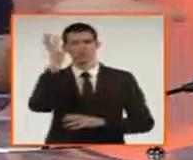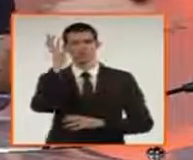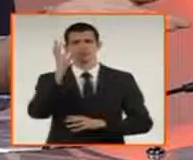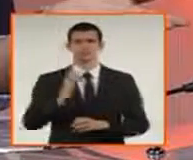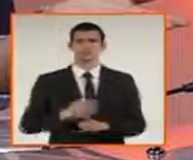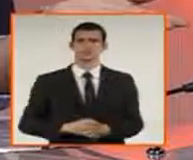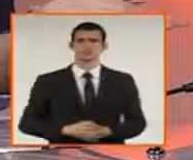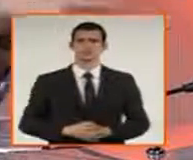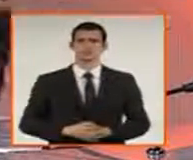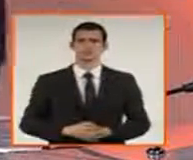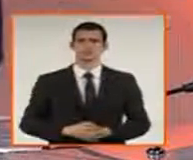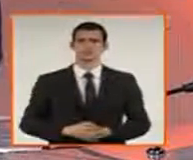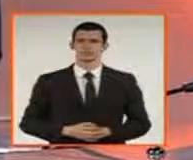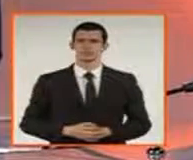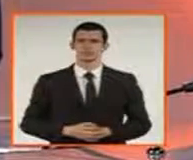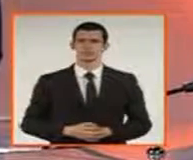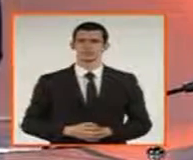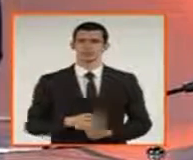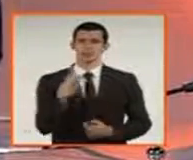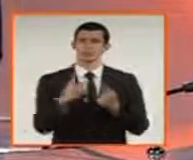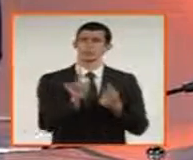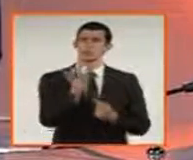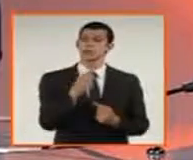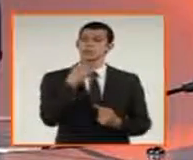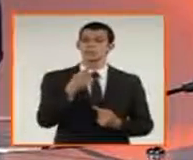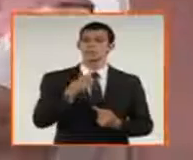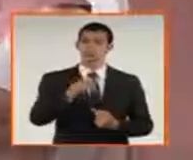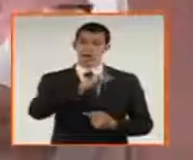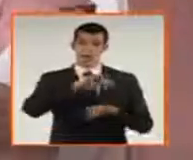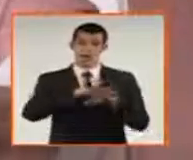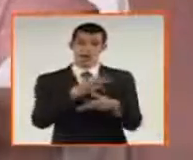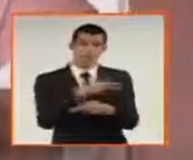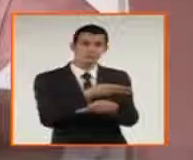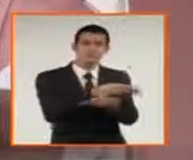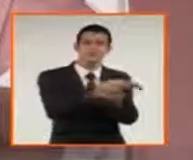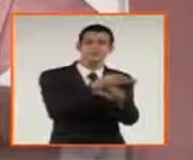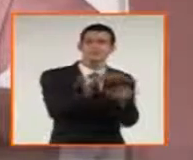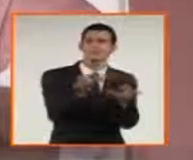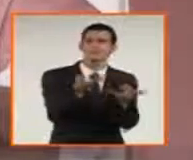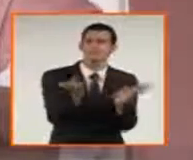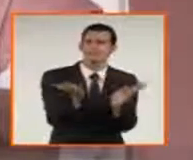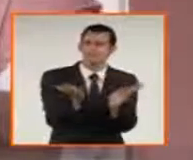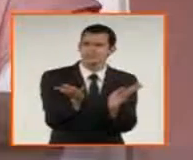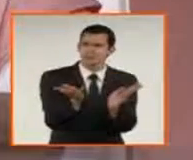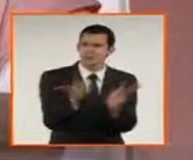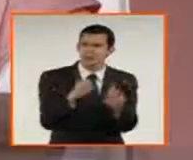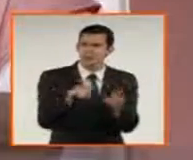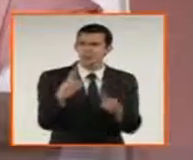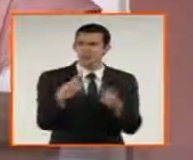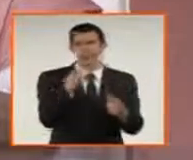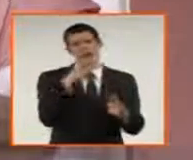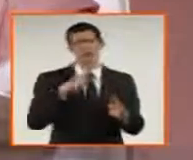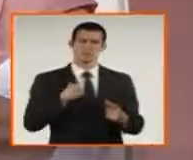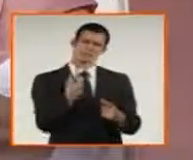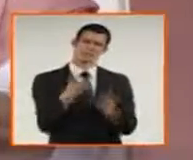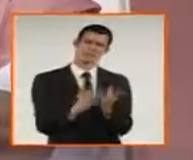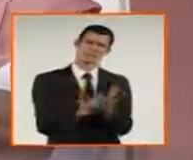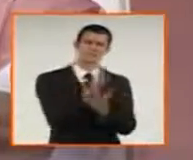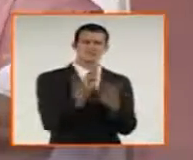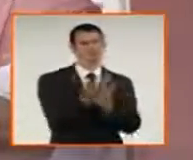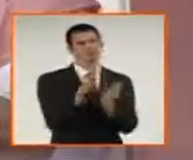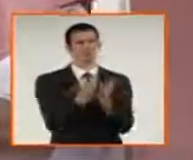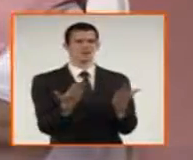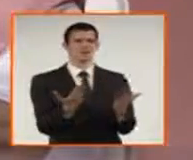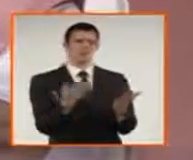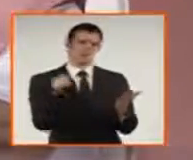querían documentos impresos. No hay todavía. Ya está a disposición de la... ¿Dónde se puede adquirir? Yo tengo entendido